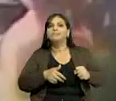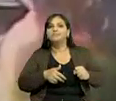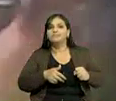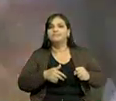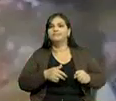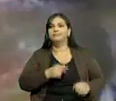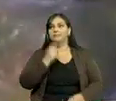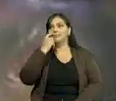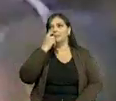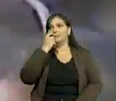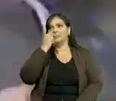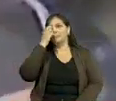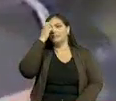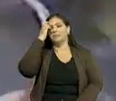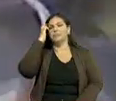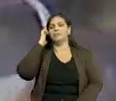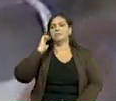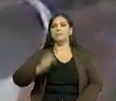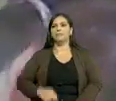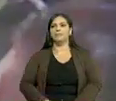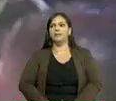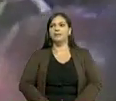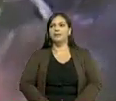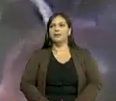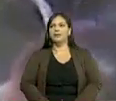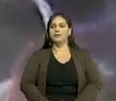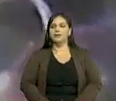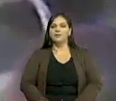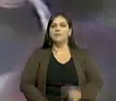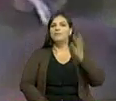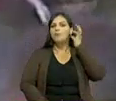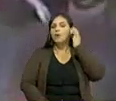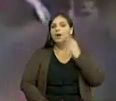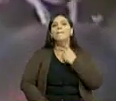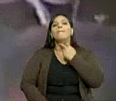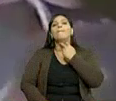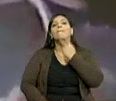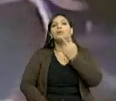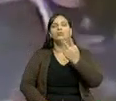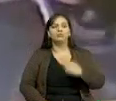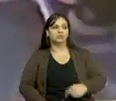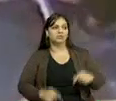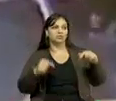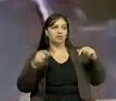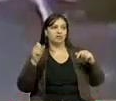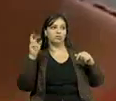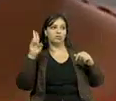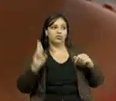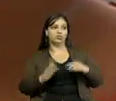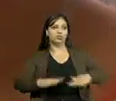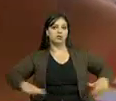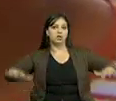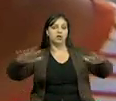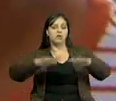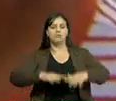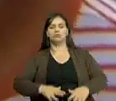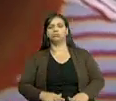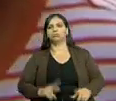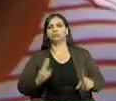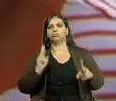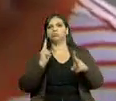el mismo. Uy, aquí, si es aquí al menos por el sur, es súper complicado, porque al menos se